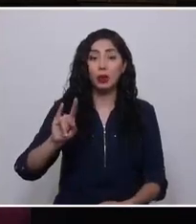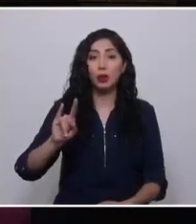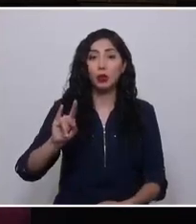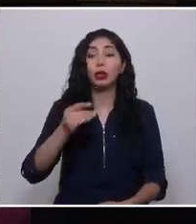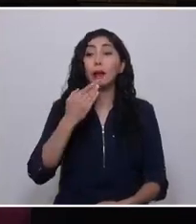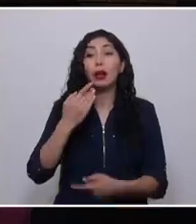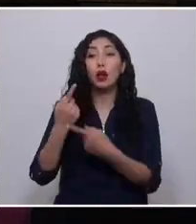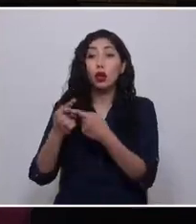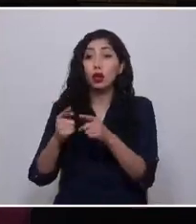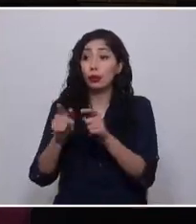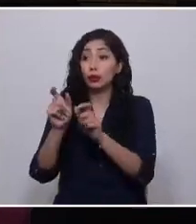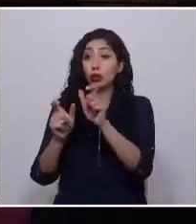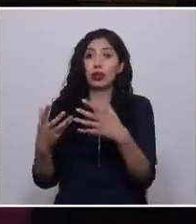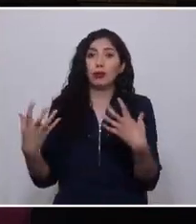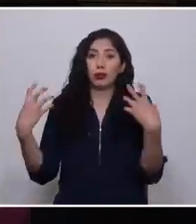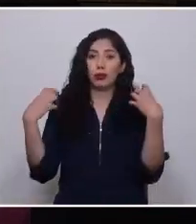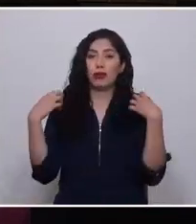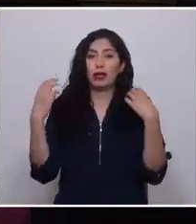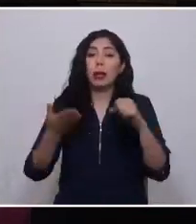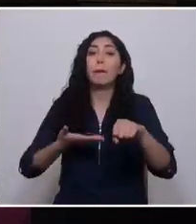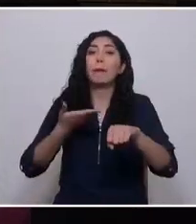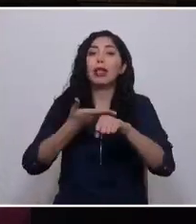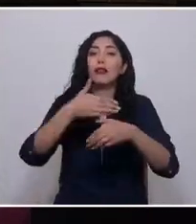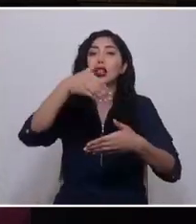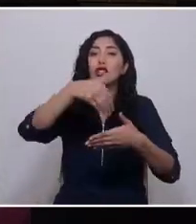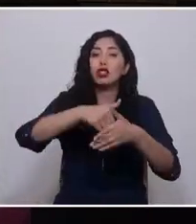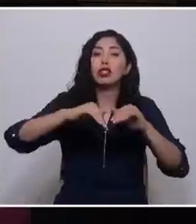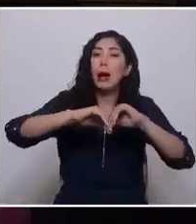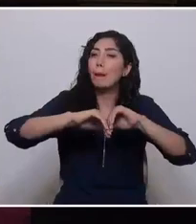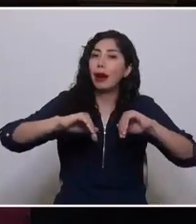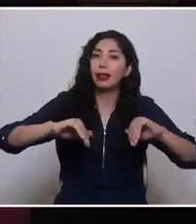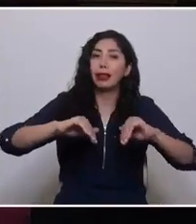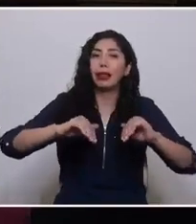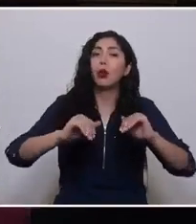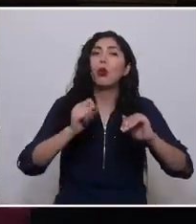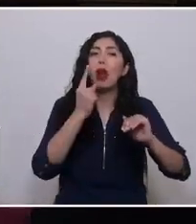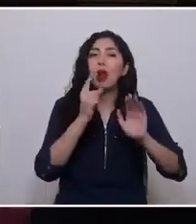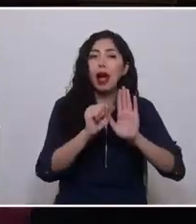y otros autores ha pedido votación separada del artículo 4.